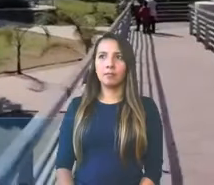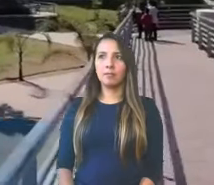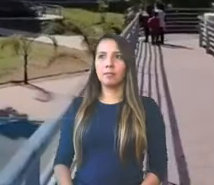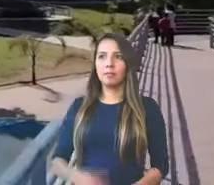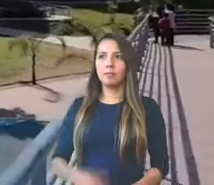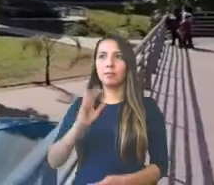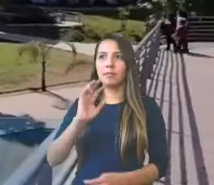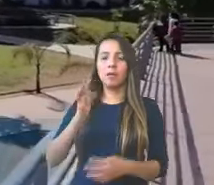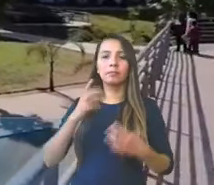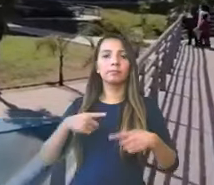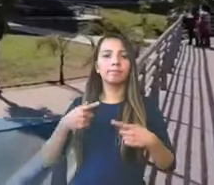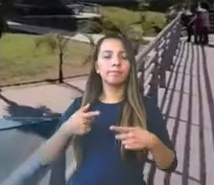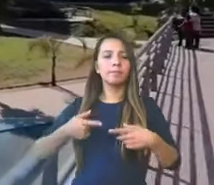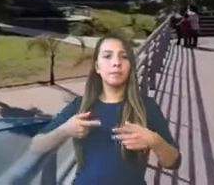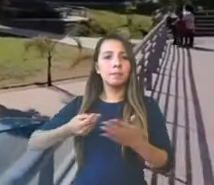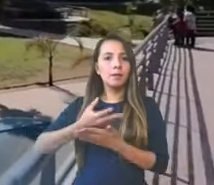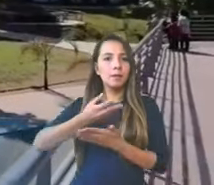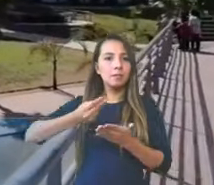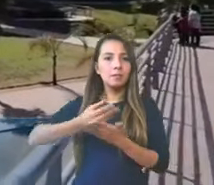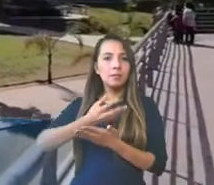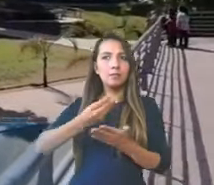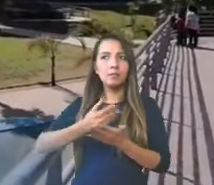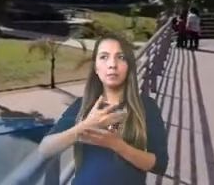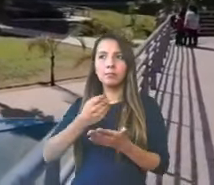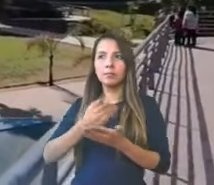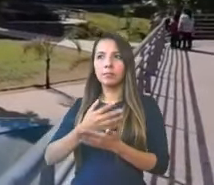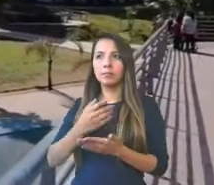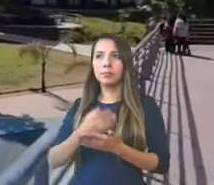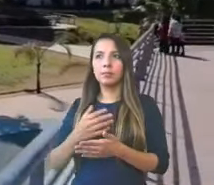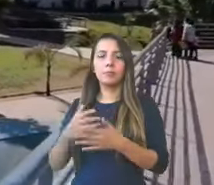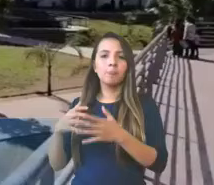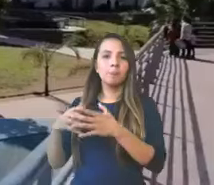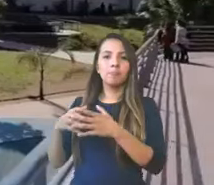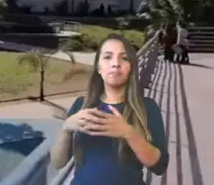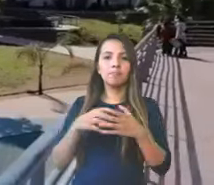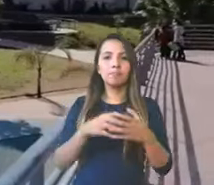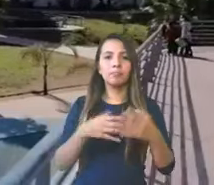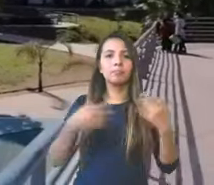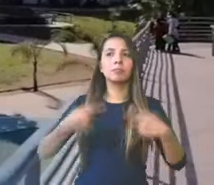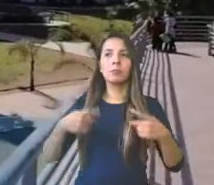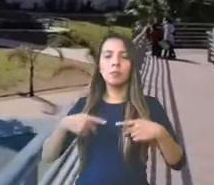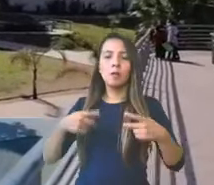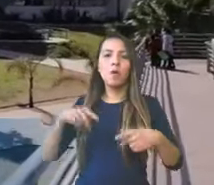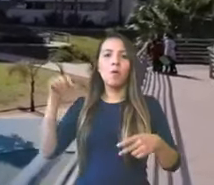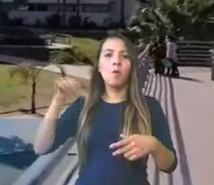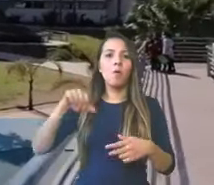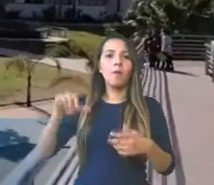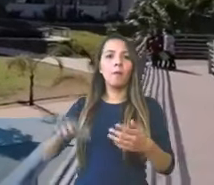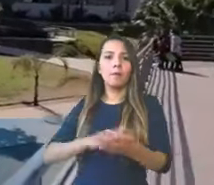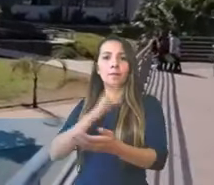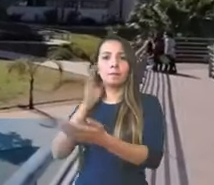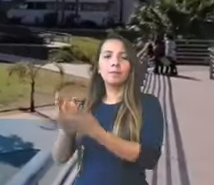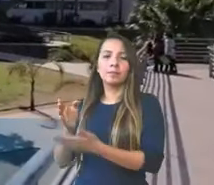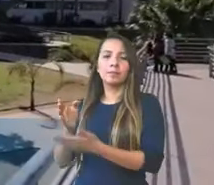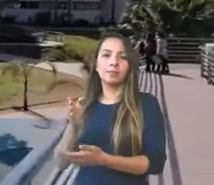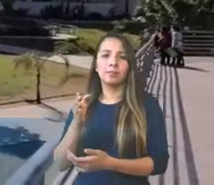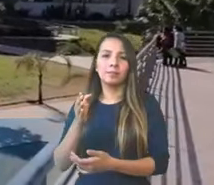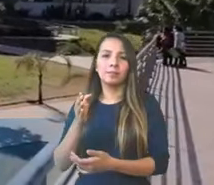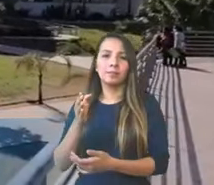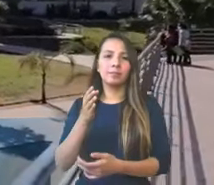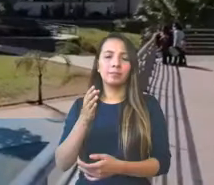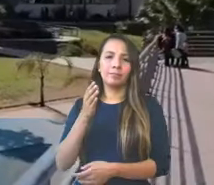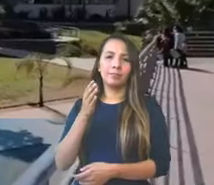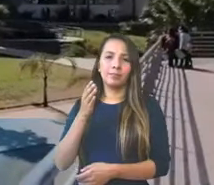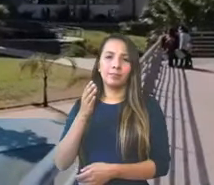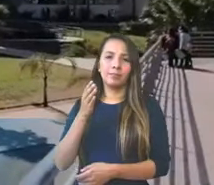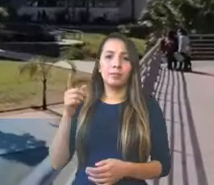saliendo el personal y ciudadanos que han acudido el de este día y que en el momento que se